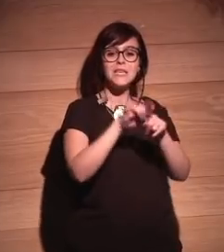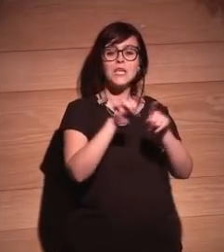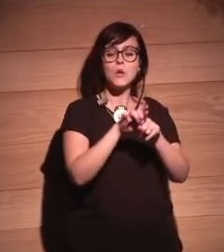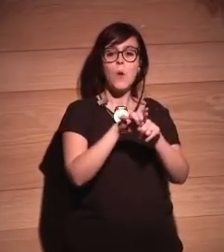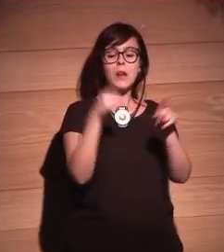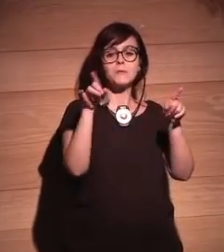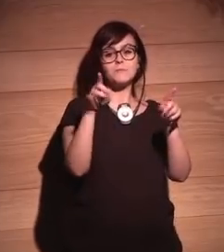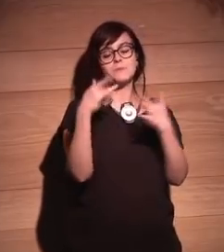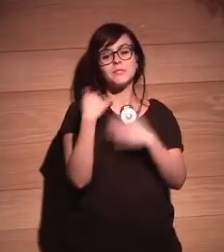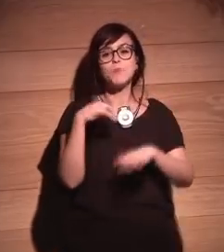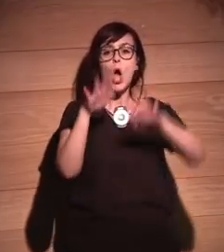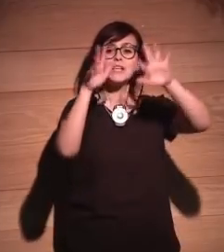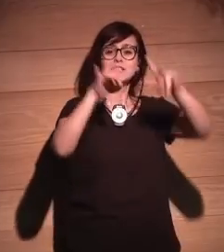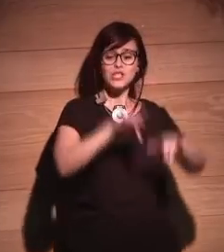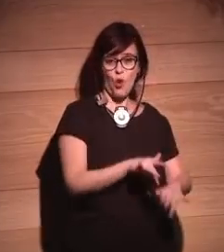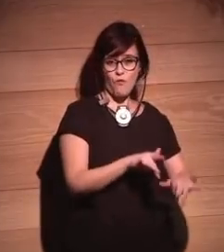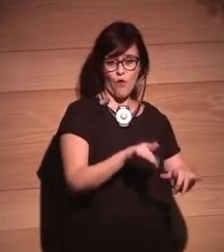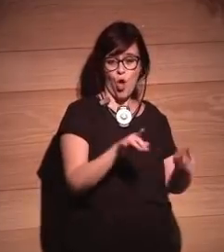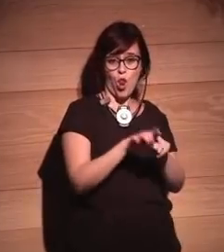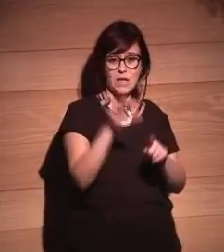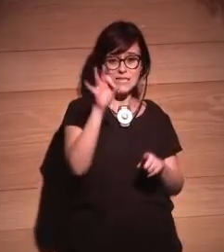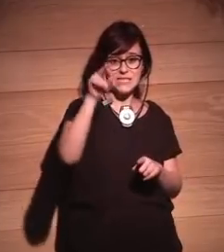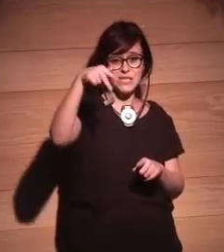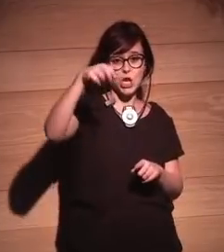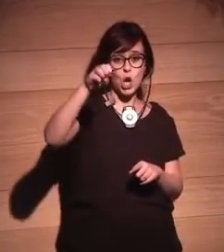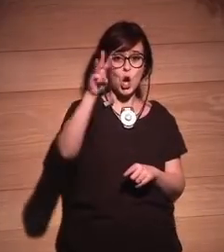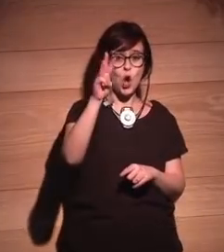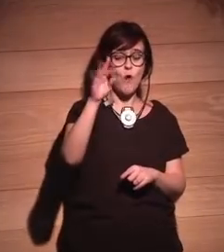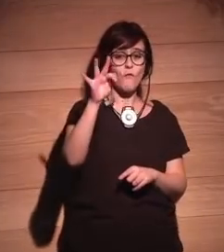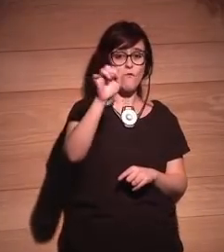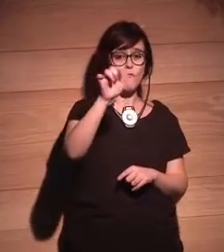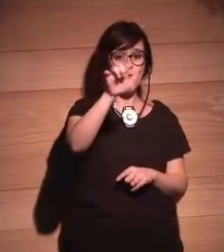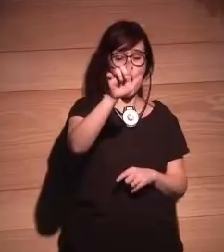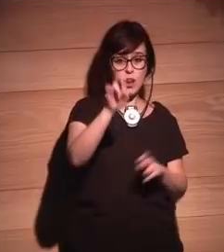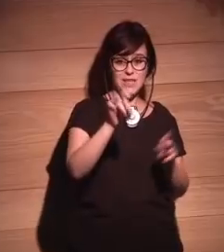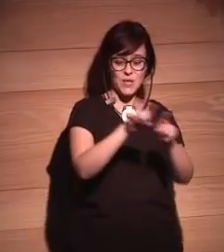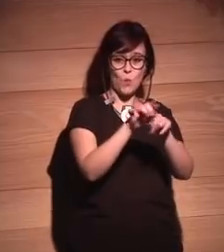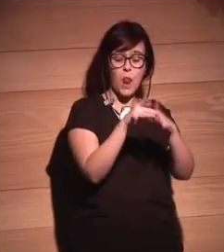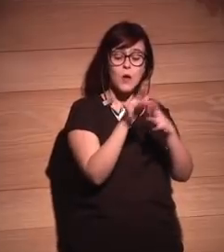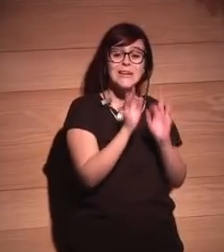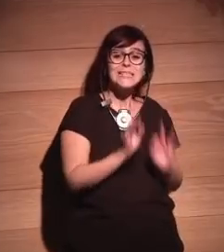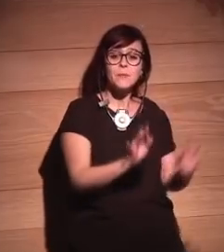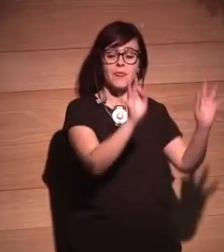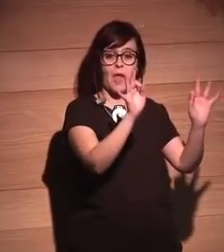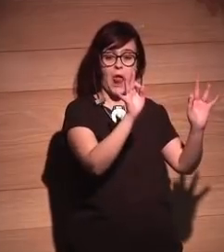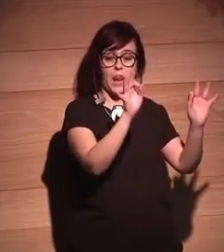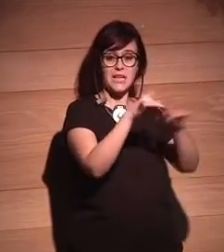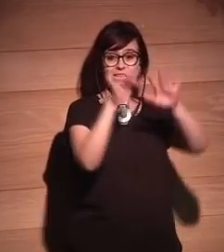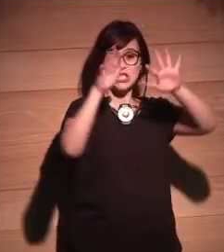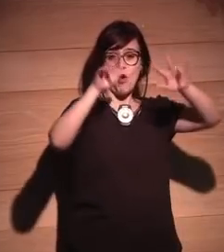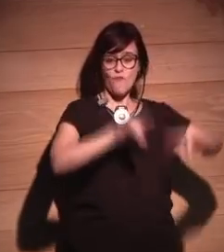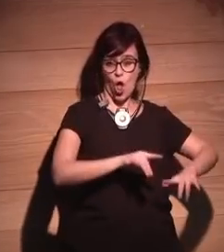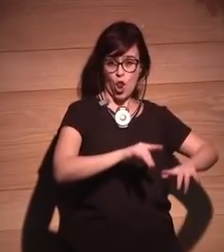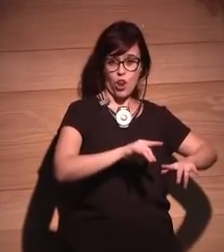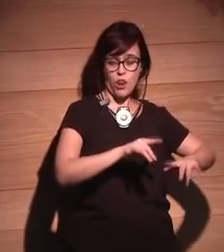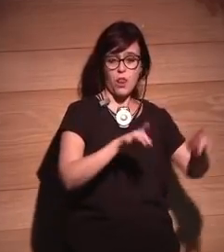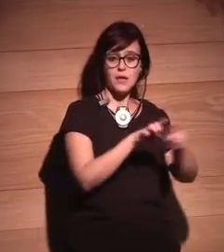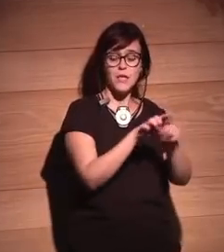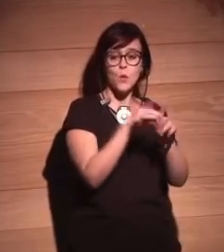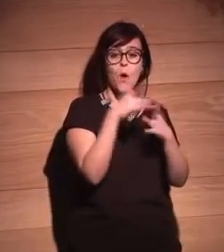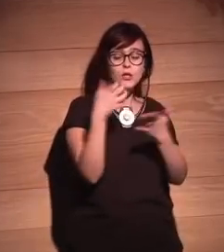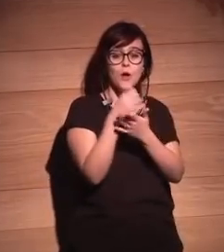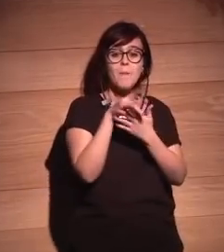perdonen los que no sean periodistas, pero vamos, ha sido un hito para el periodismo mundial, el día que el New York Times hizo un especial que se llama Snowfall, que pueden ustedes buscar, y lo